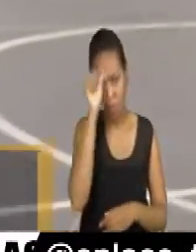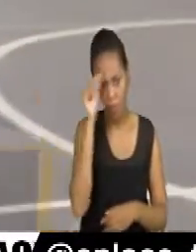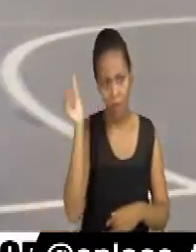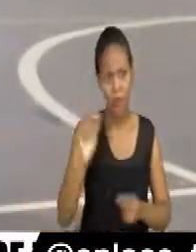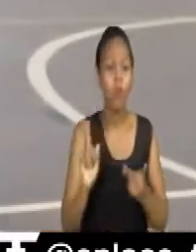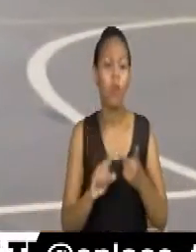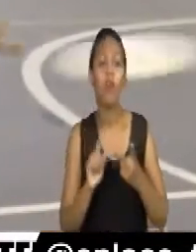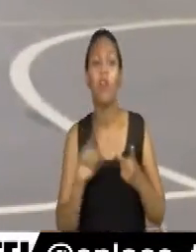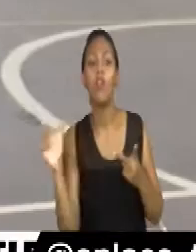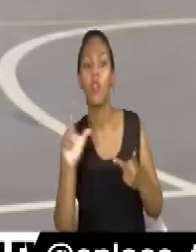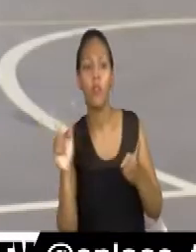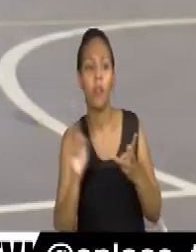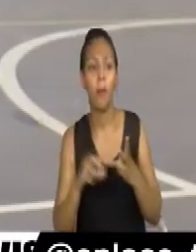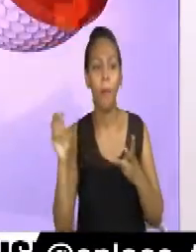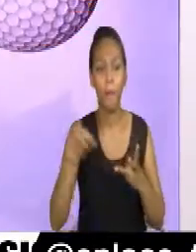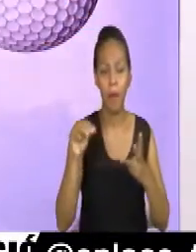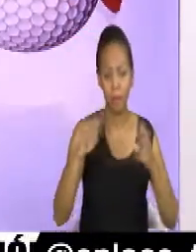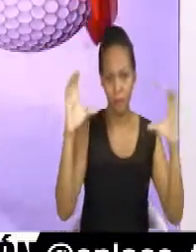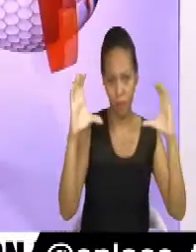horas nocturnas.